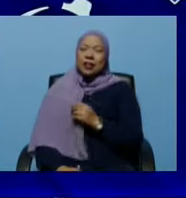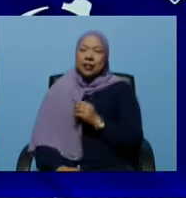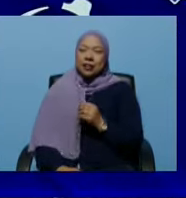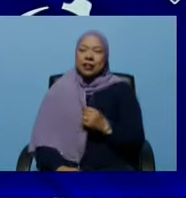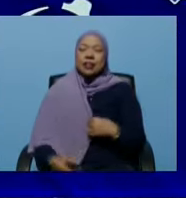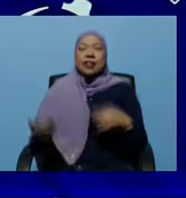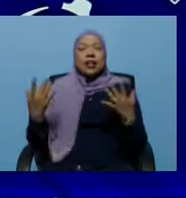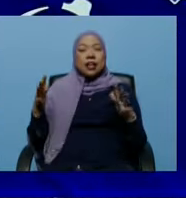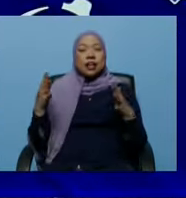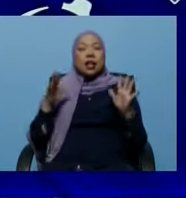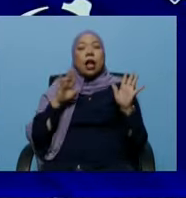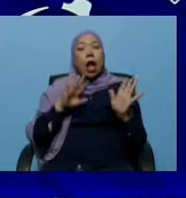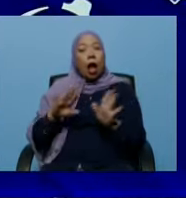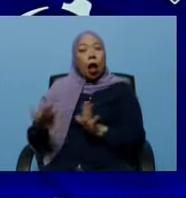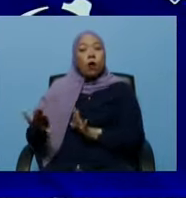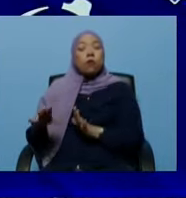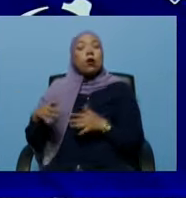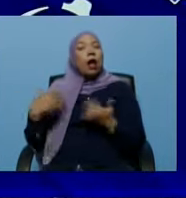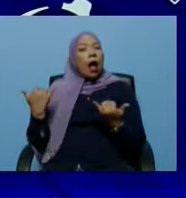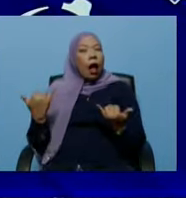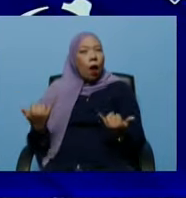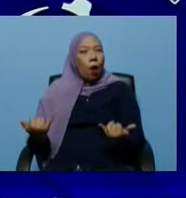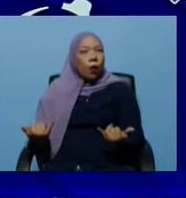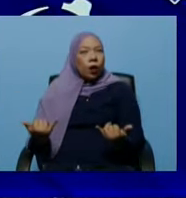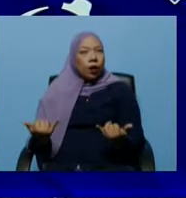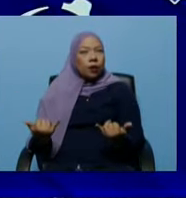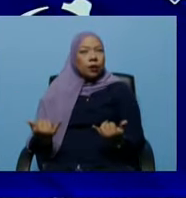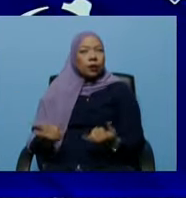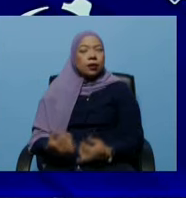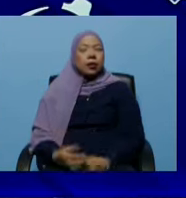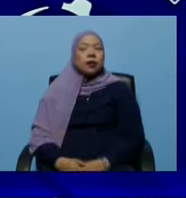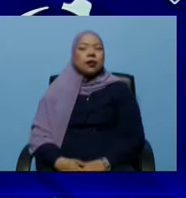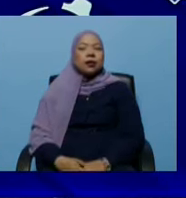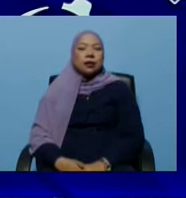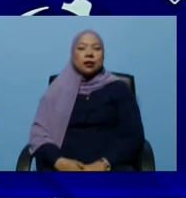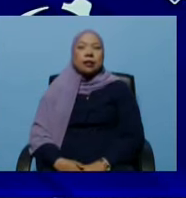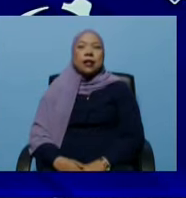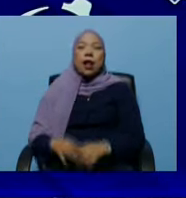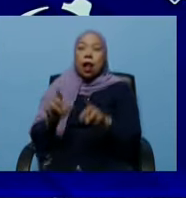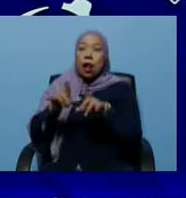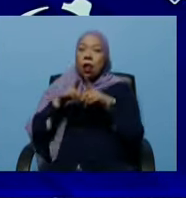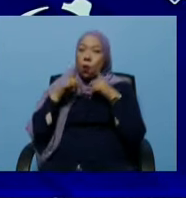Y de San Antonio del Táchira nos vamos a La Guaira.